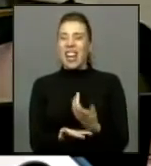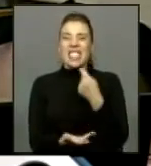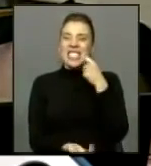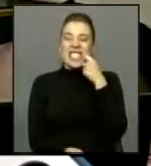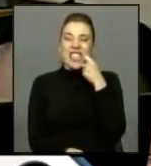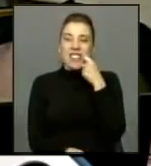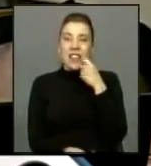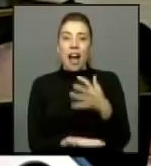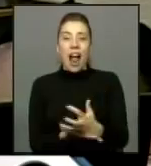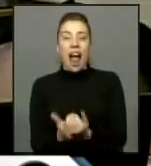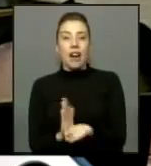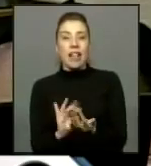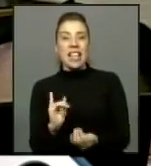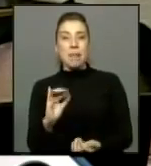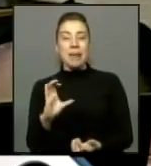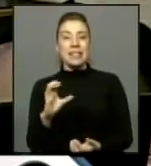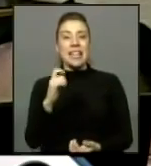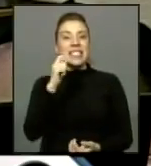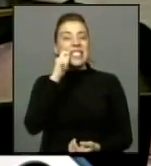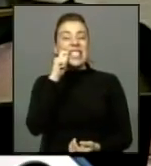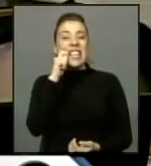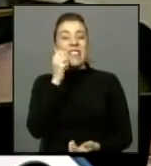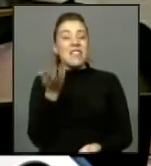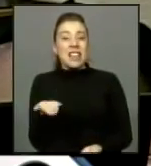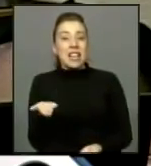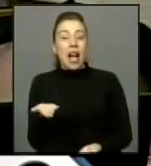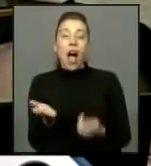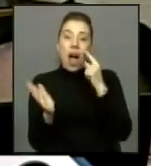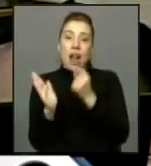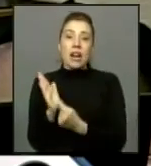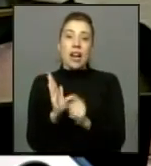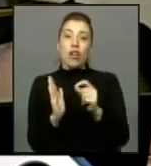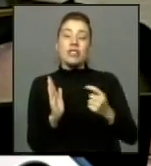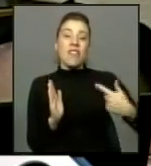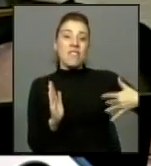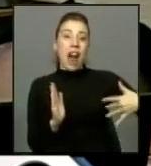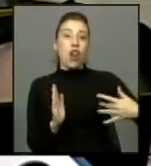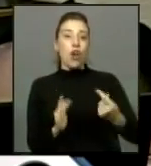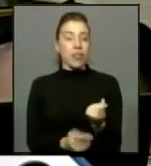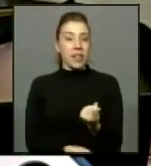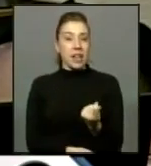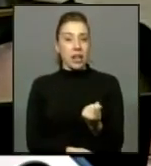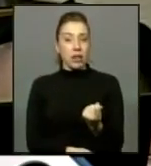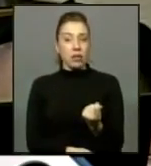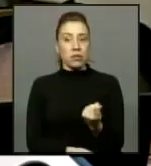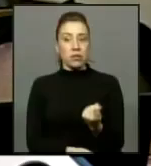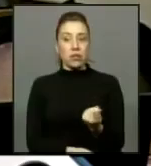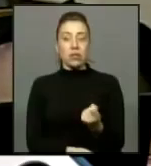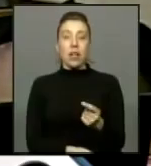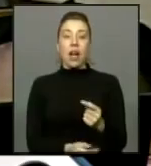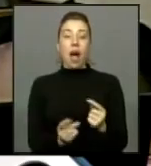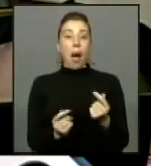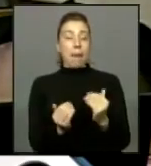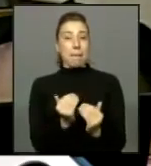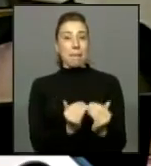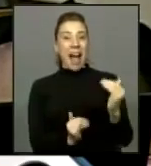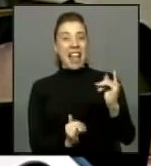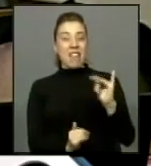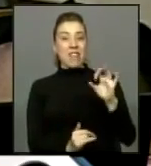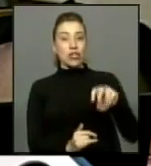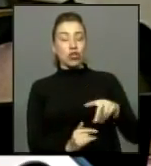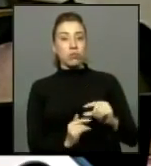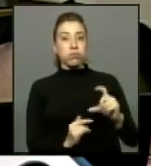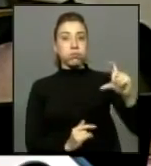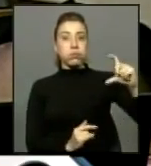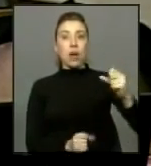significa el reajuste por IPC? Es sencillamente reconocer el valor real del dinero, Así, mientras la inflación aumenta, aunque sea de a poco,